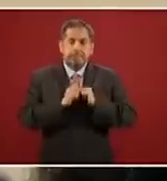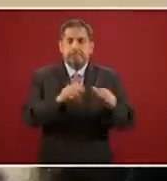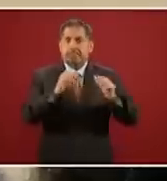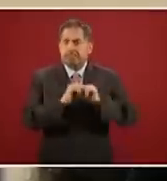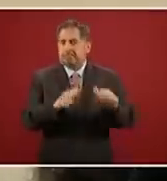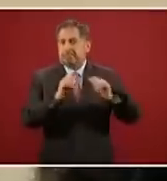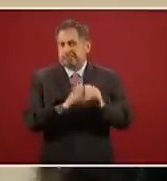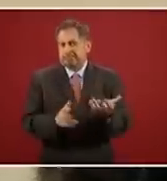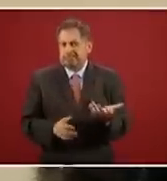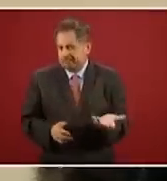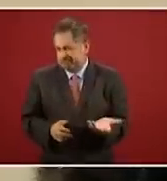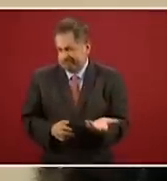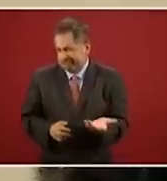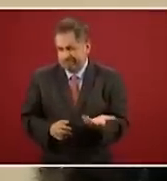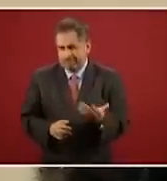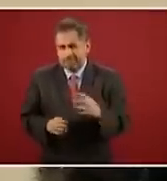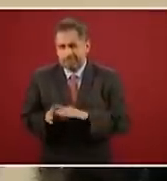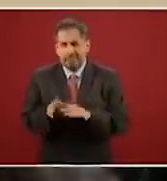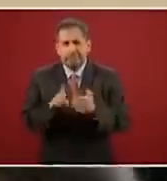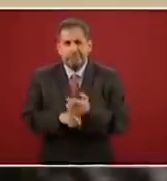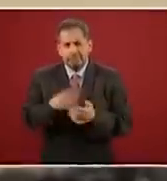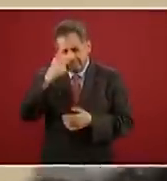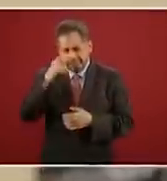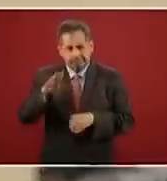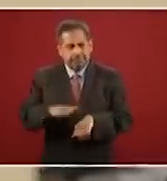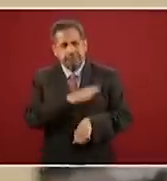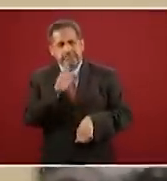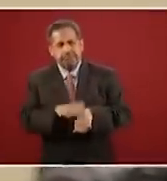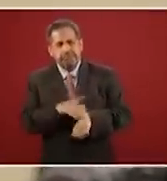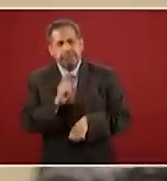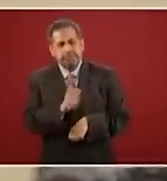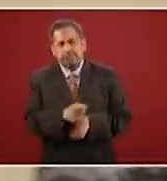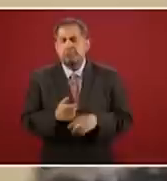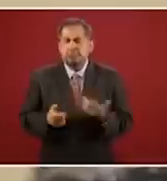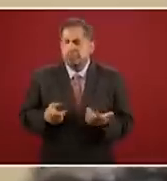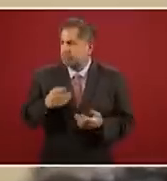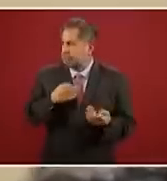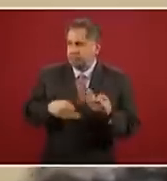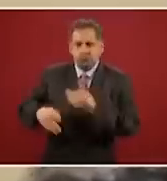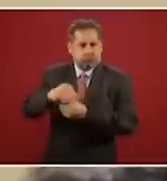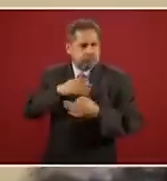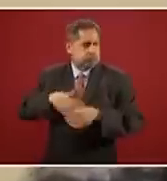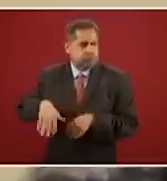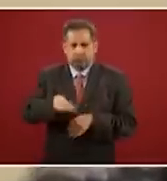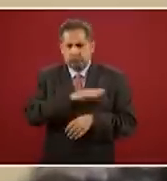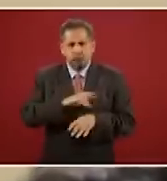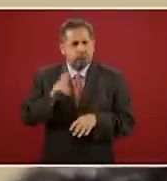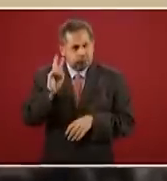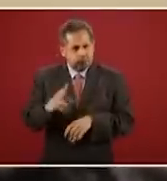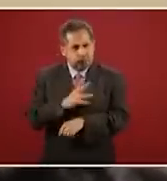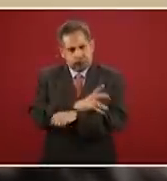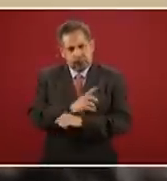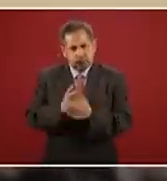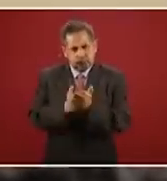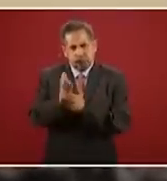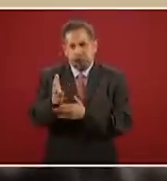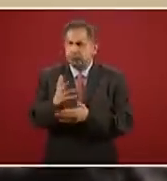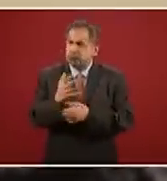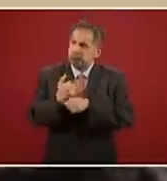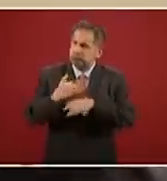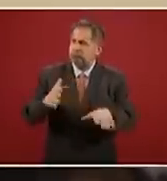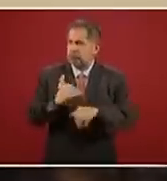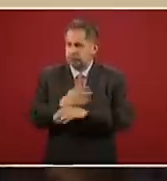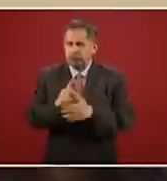verdaderamente pues calificados de modo a que todos los otros medios de comunicación que verdaderamente sí cumplen con el derecho a la